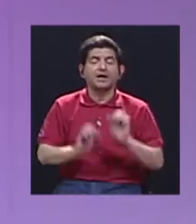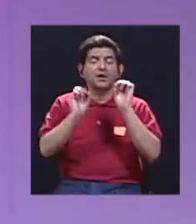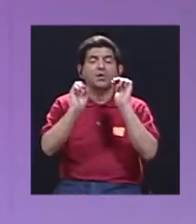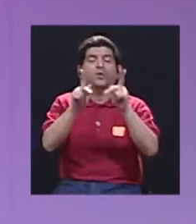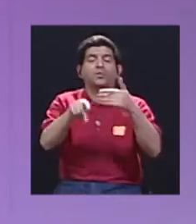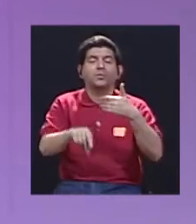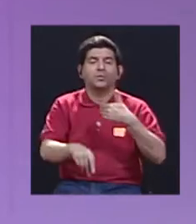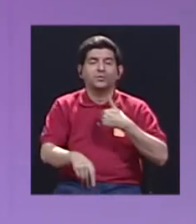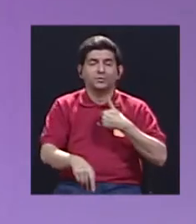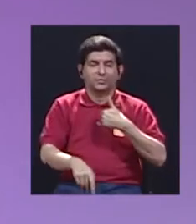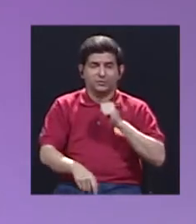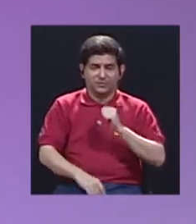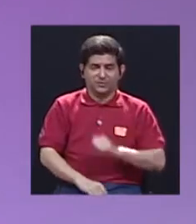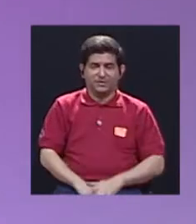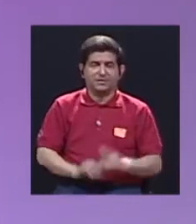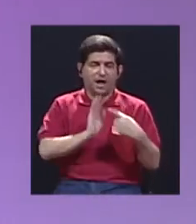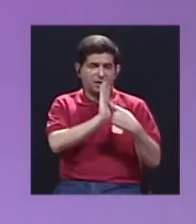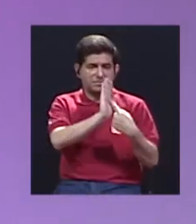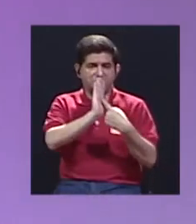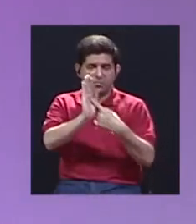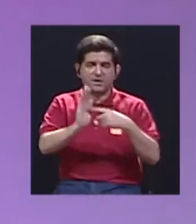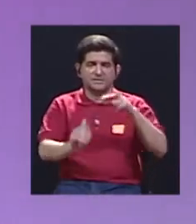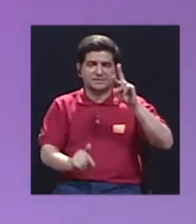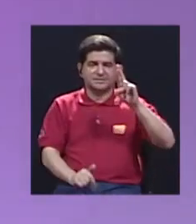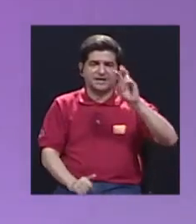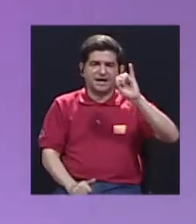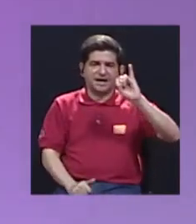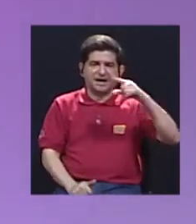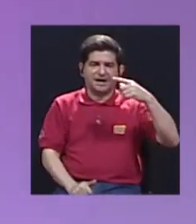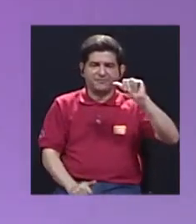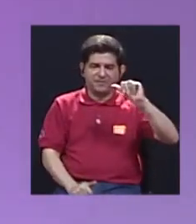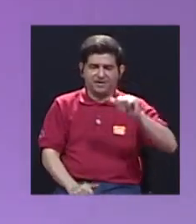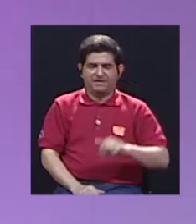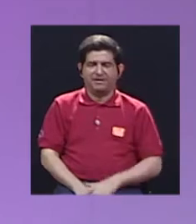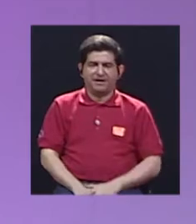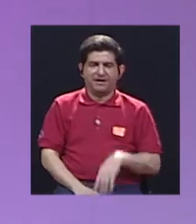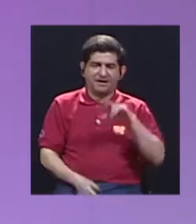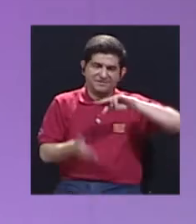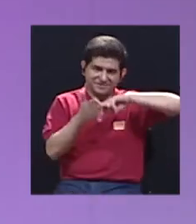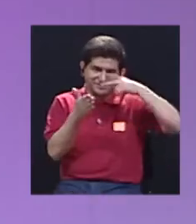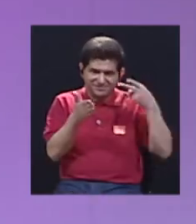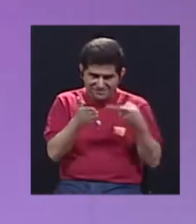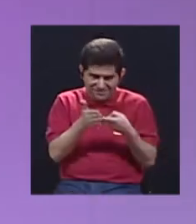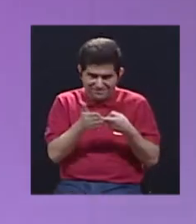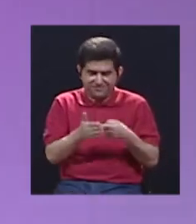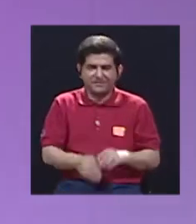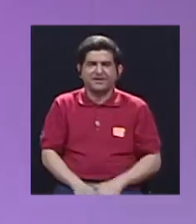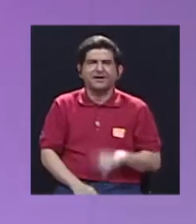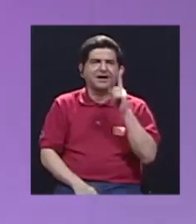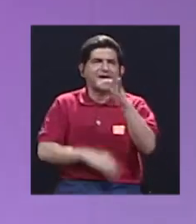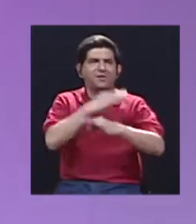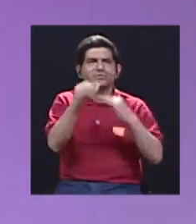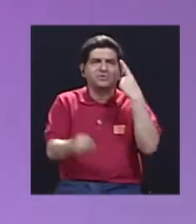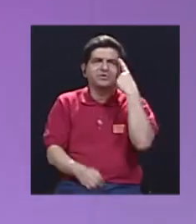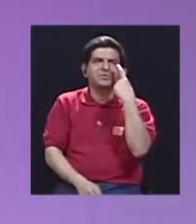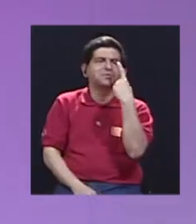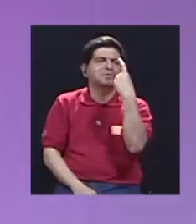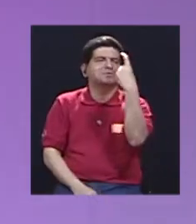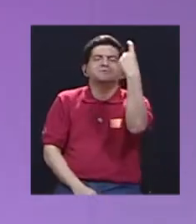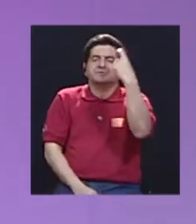para, entonces, la muestra de Riga, uh-huh. la muestra de Riga se vuelve entonces con uno de los sueños